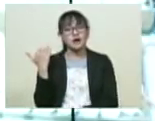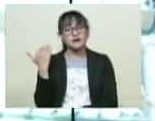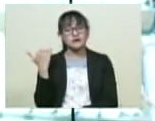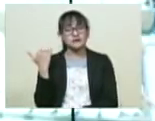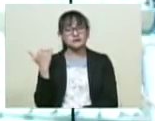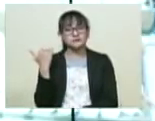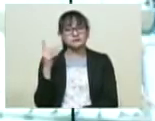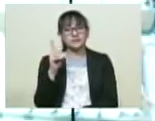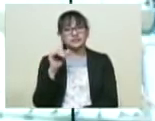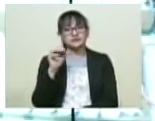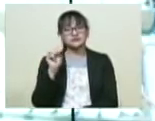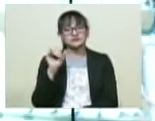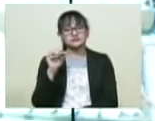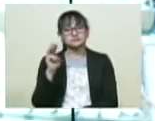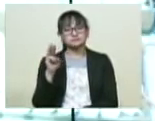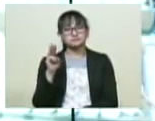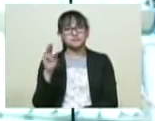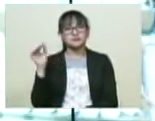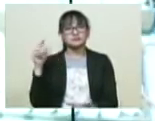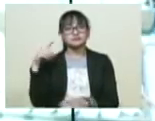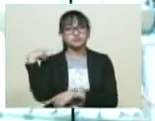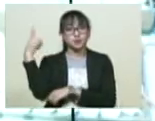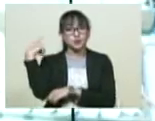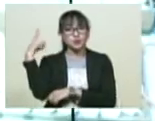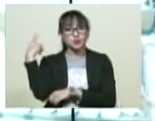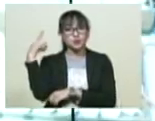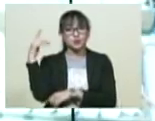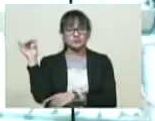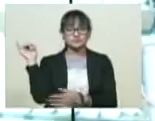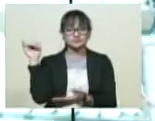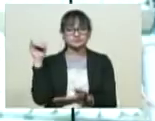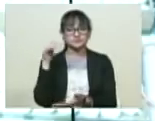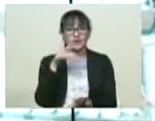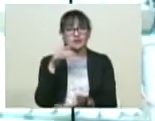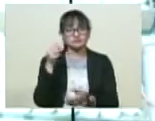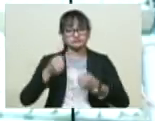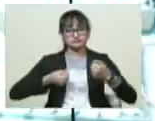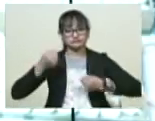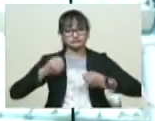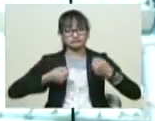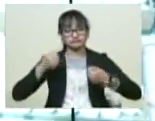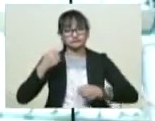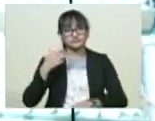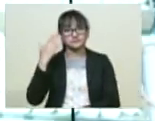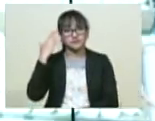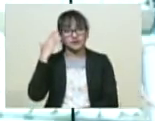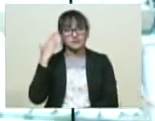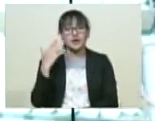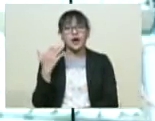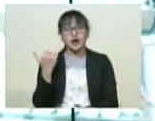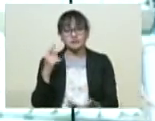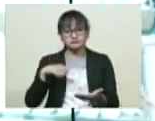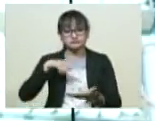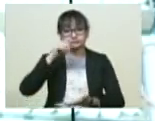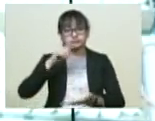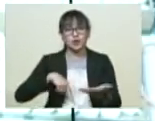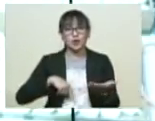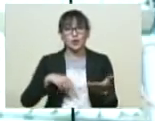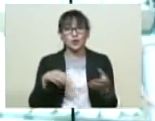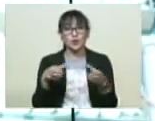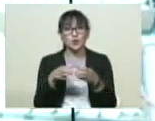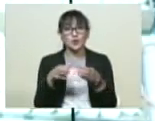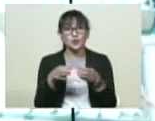extinta DICIP, piloto de helicóptero, y estaba siendo contratado, formaba parte de esta célula